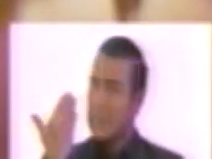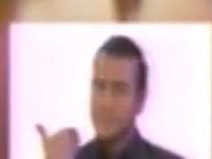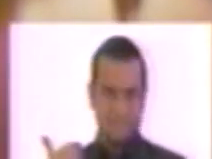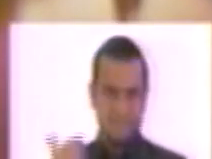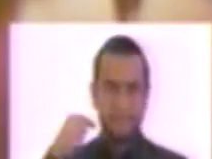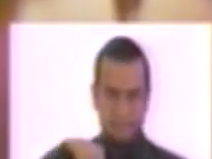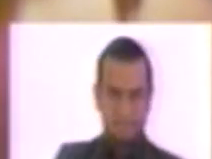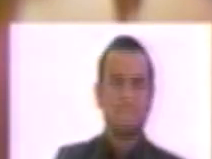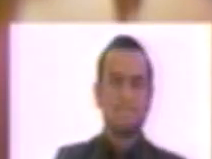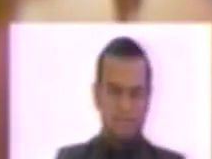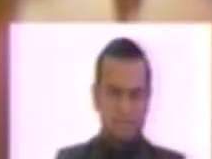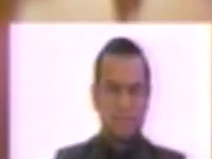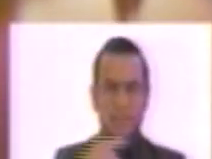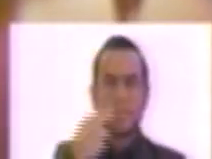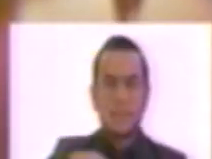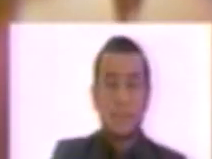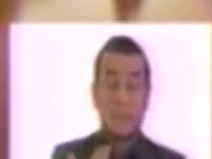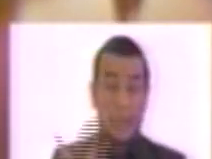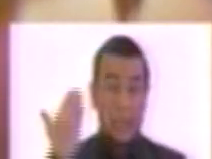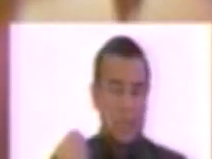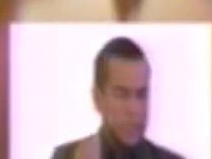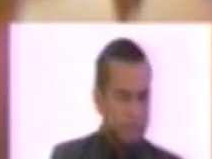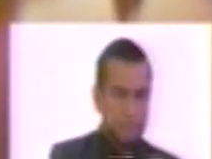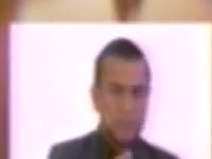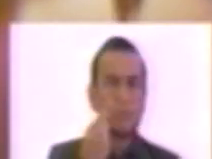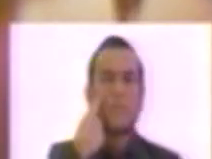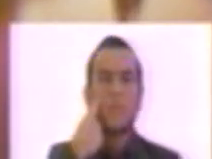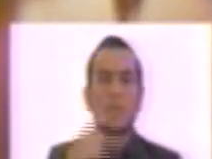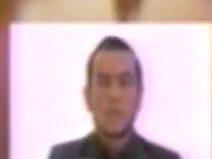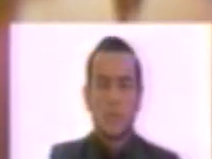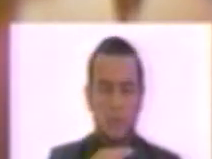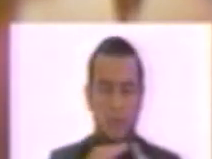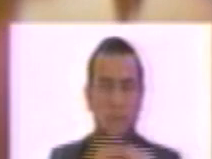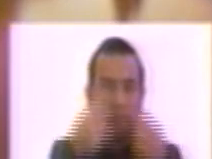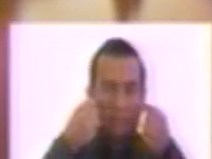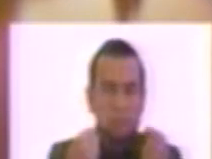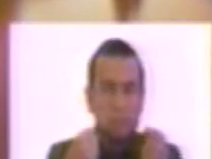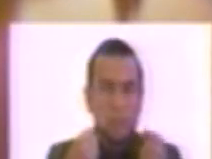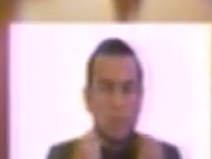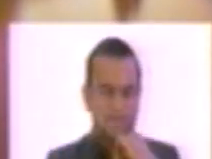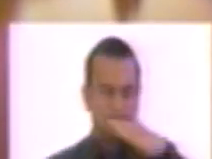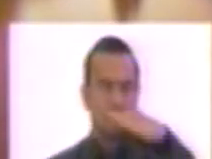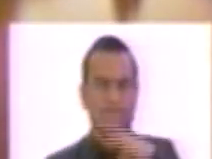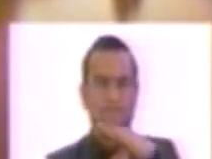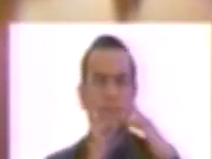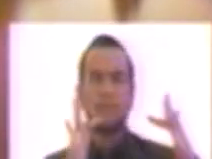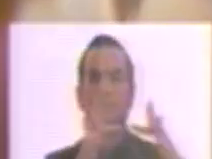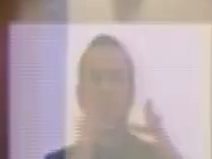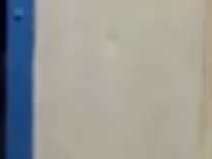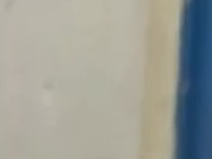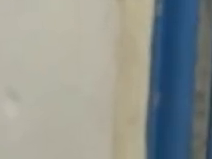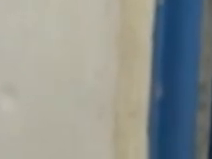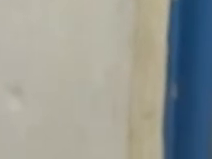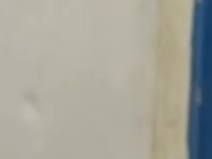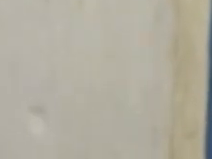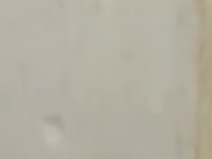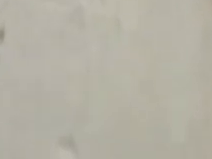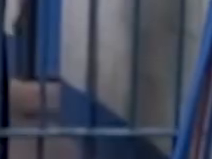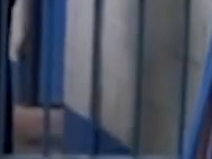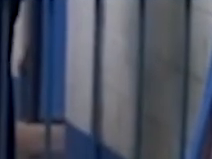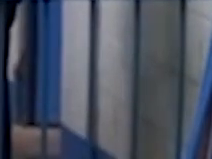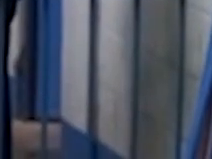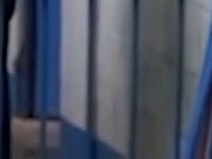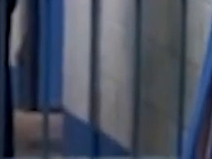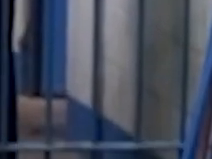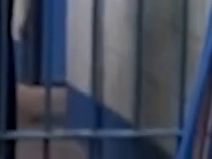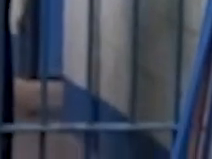antes. Nunca antes había tenido tanto control en los centros penales, cortando toda comunicación de los privados de libertad hacia el exterior, bloqueando la